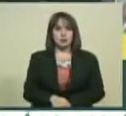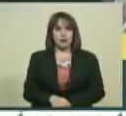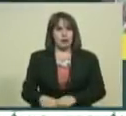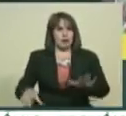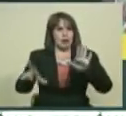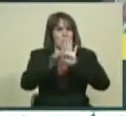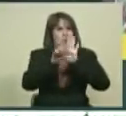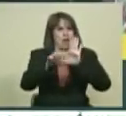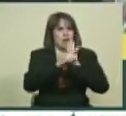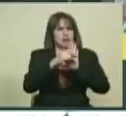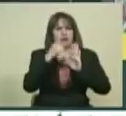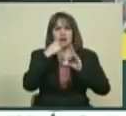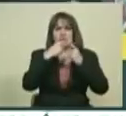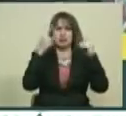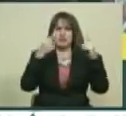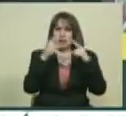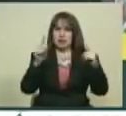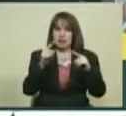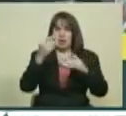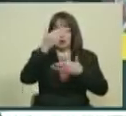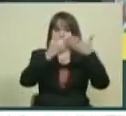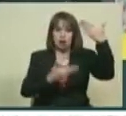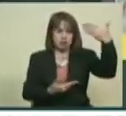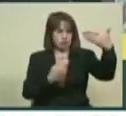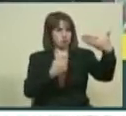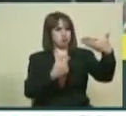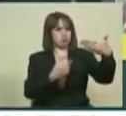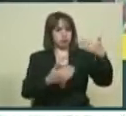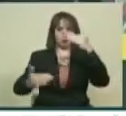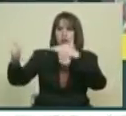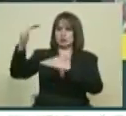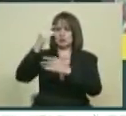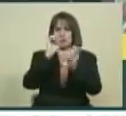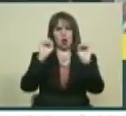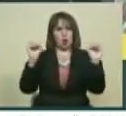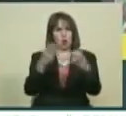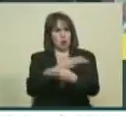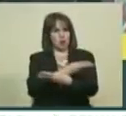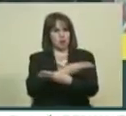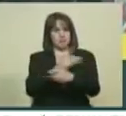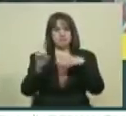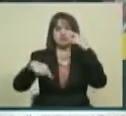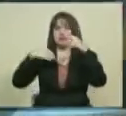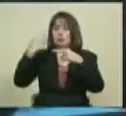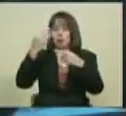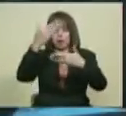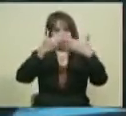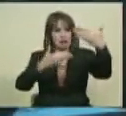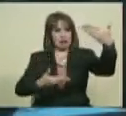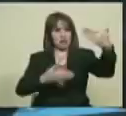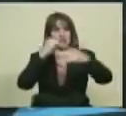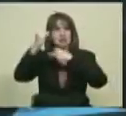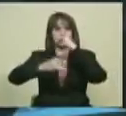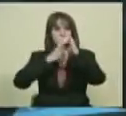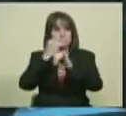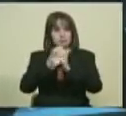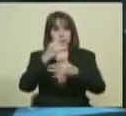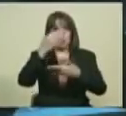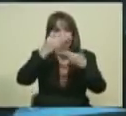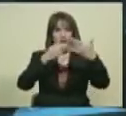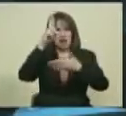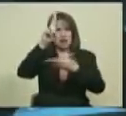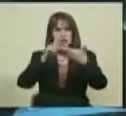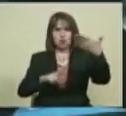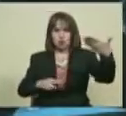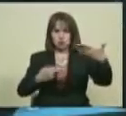la carta de la OEA, ¿no?, por encima. Luego se deriva la Carta Democrática Interamericana, una resolución que se